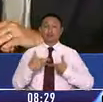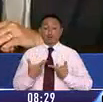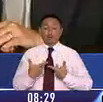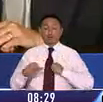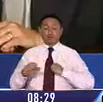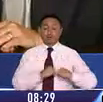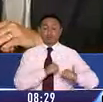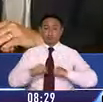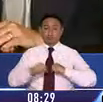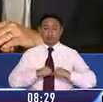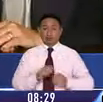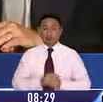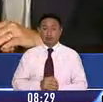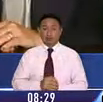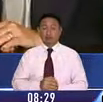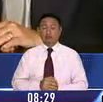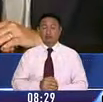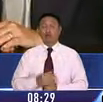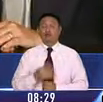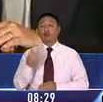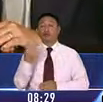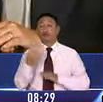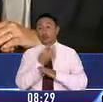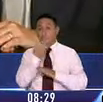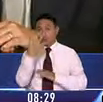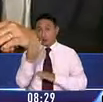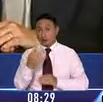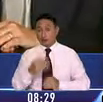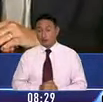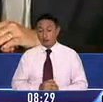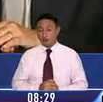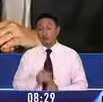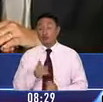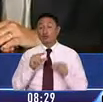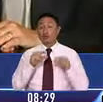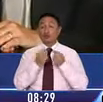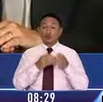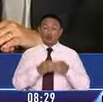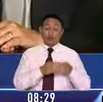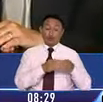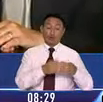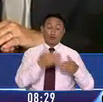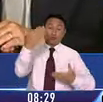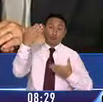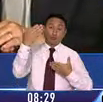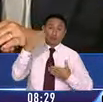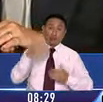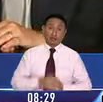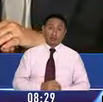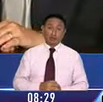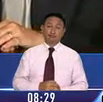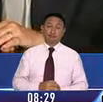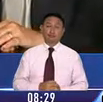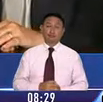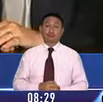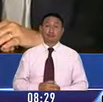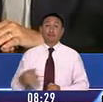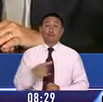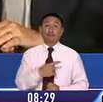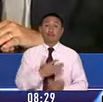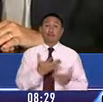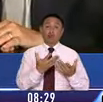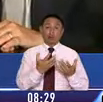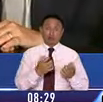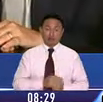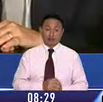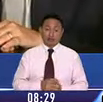en cuatro ocasiones, un sector de la política nacional ha intentado